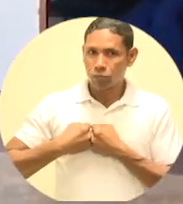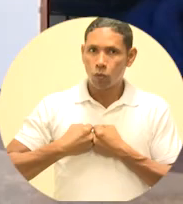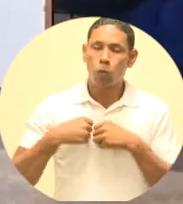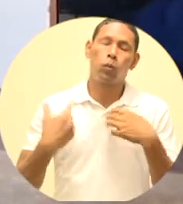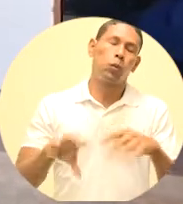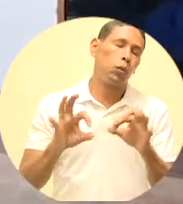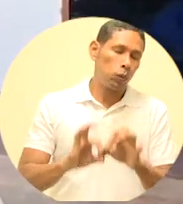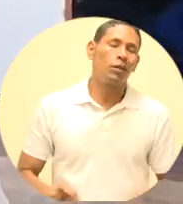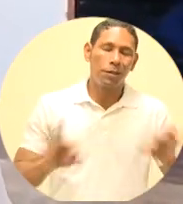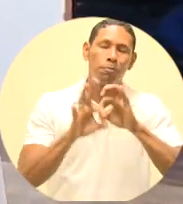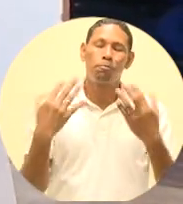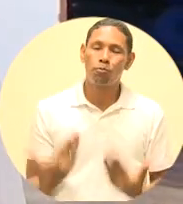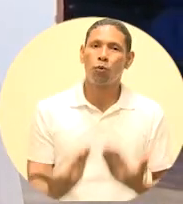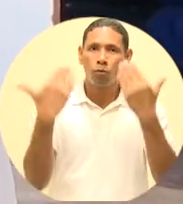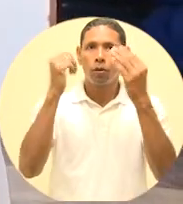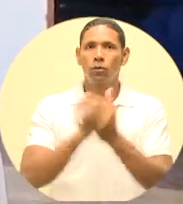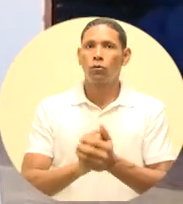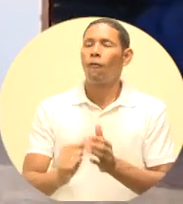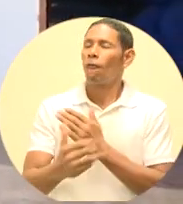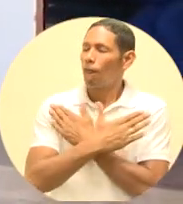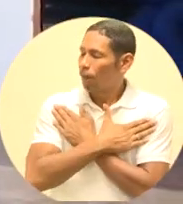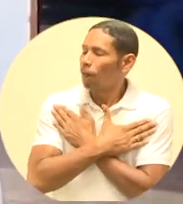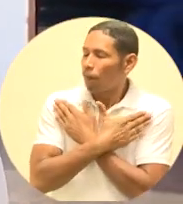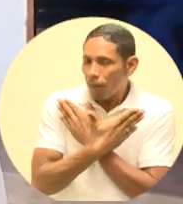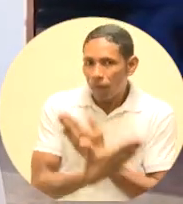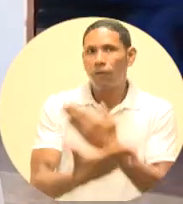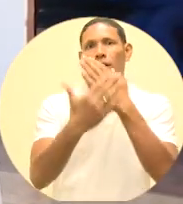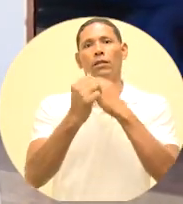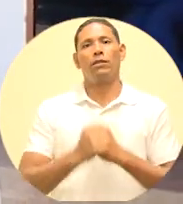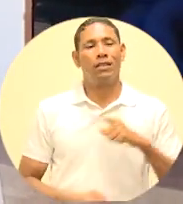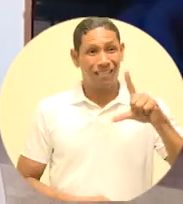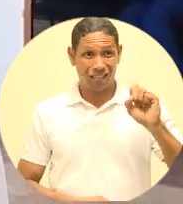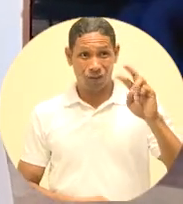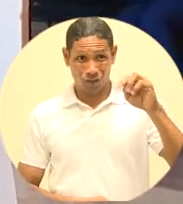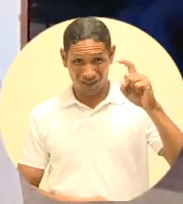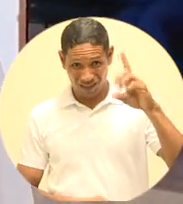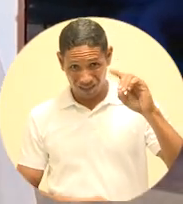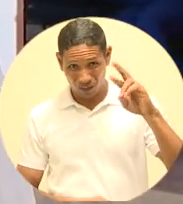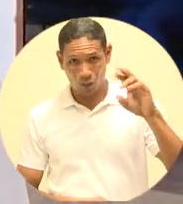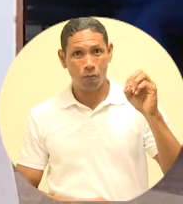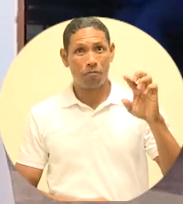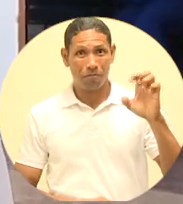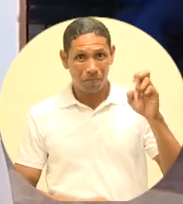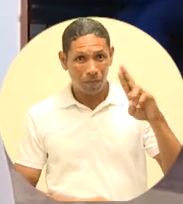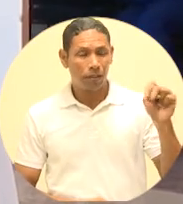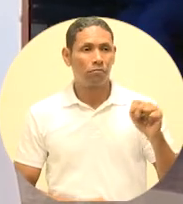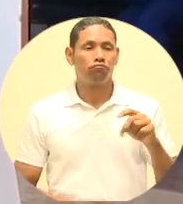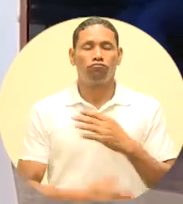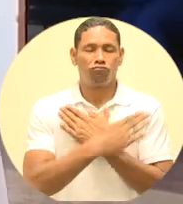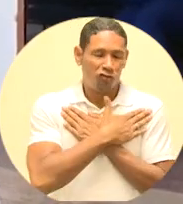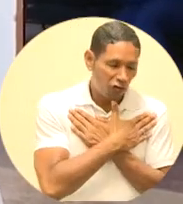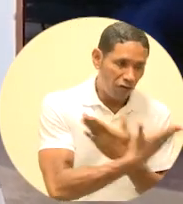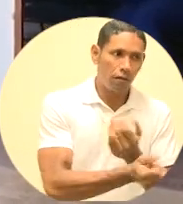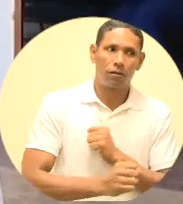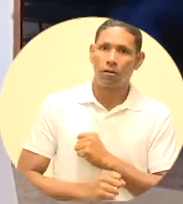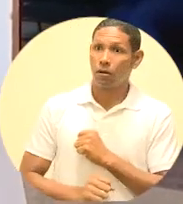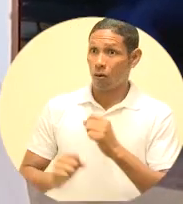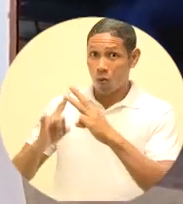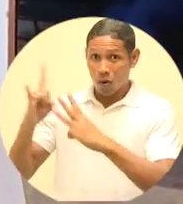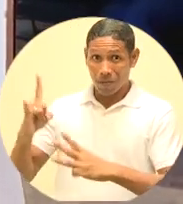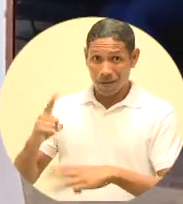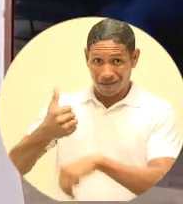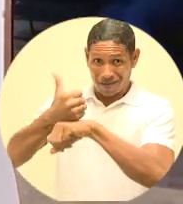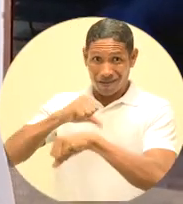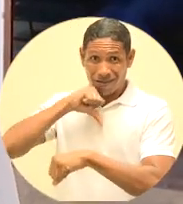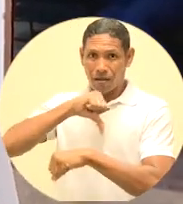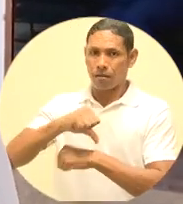Infotep. Qué bueno y que de verdad felicito mucho al profesor, al doctor Leonardo Pérez Suescún, igual que al rector